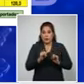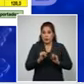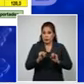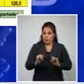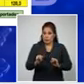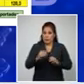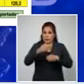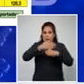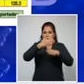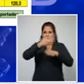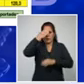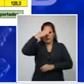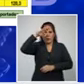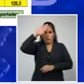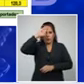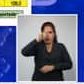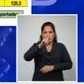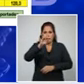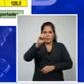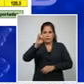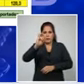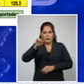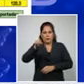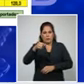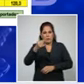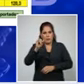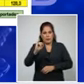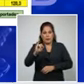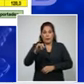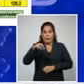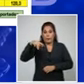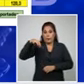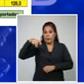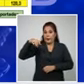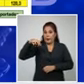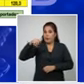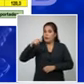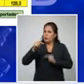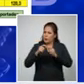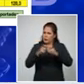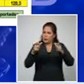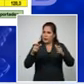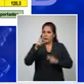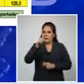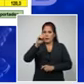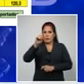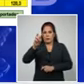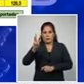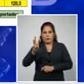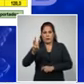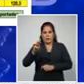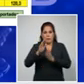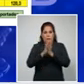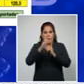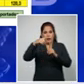de Cuba 107,6, Pinar de Río la incrementa a 103, Matanzas